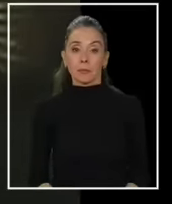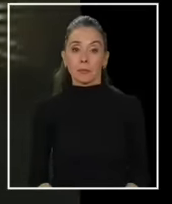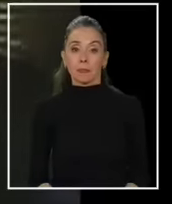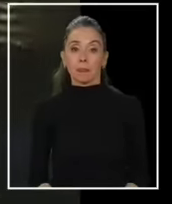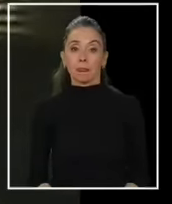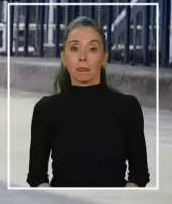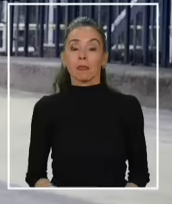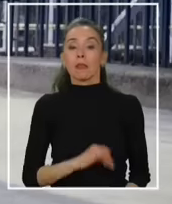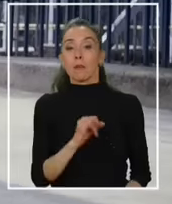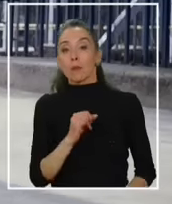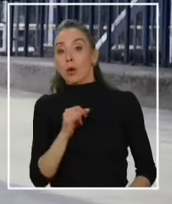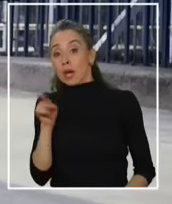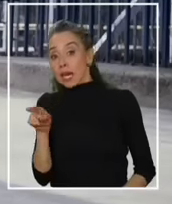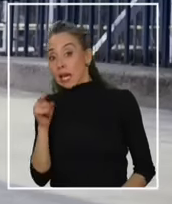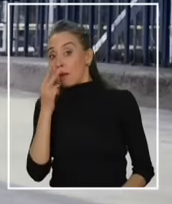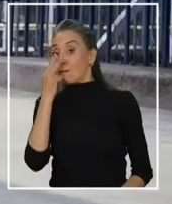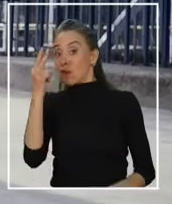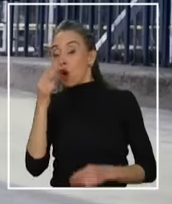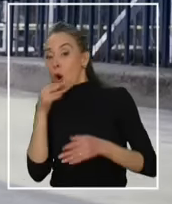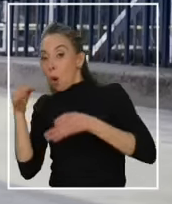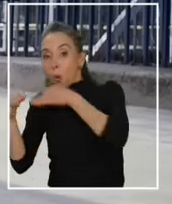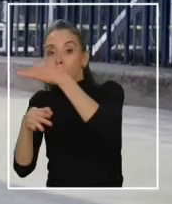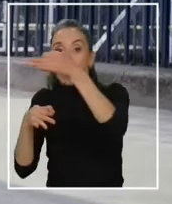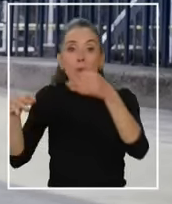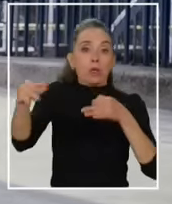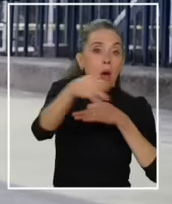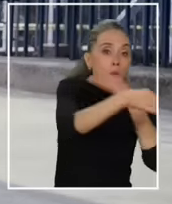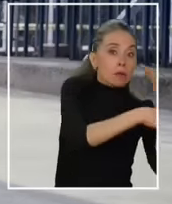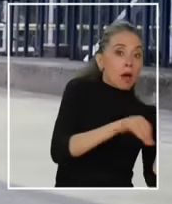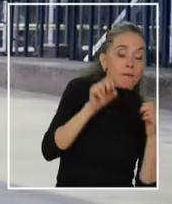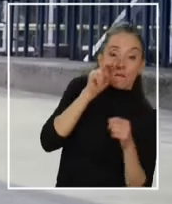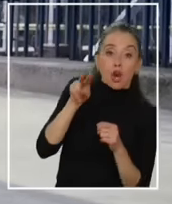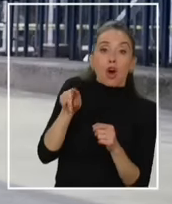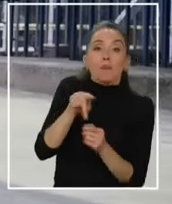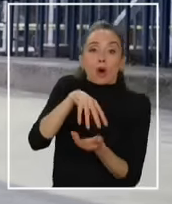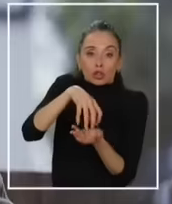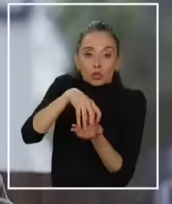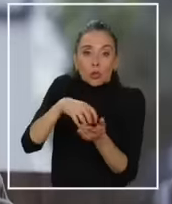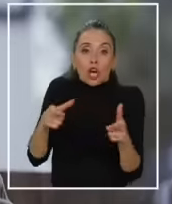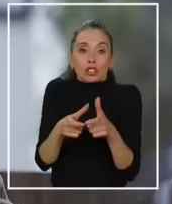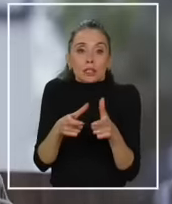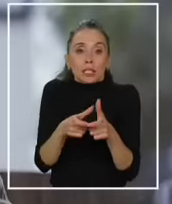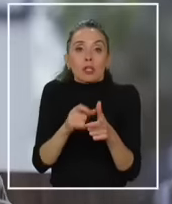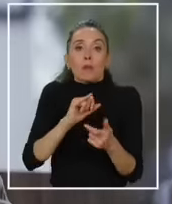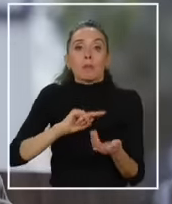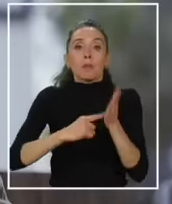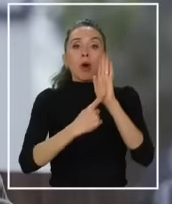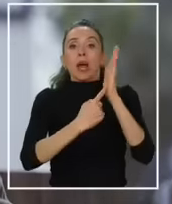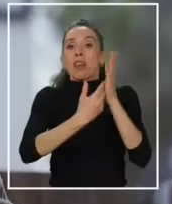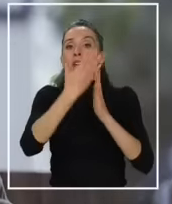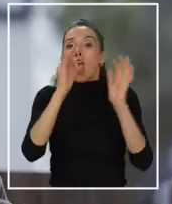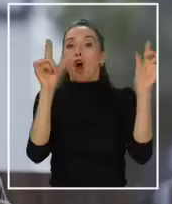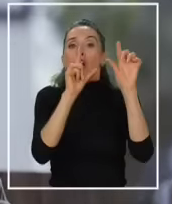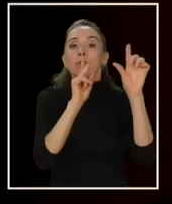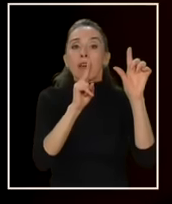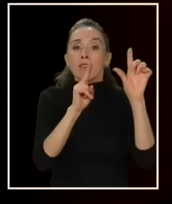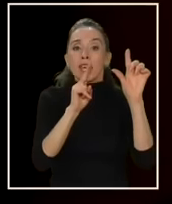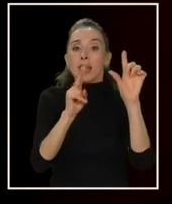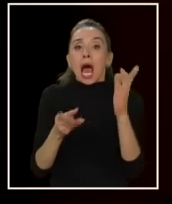La voz se fue corriendo primero de boca a boca, en una ciudad pequeña, y luego los medios de comunicación hicieron su